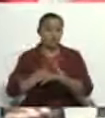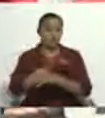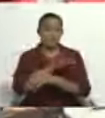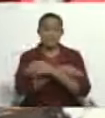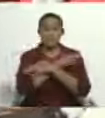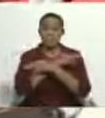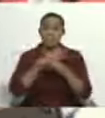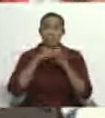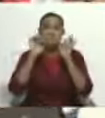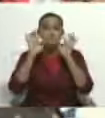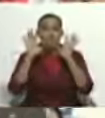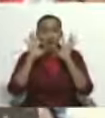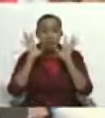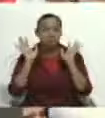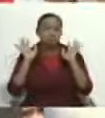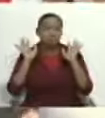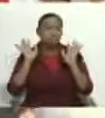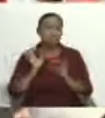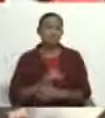¿Ah?